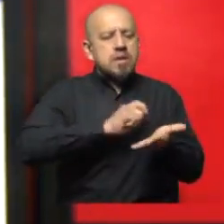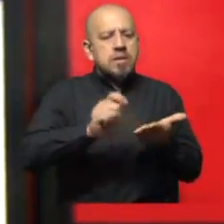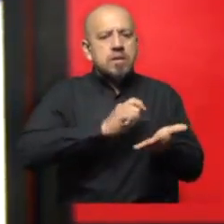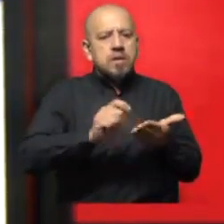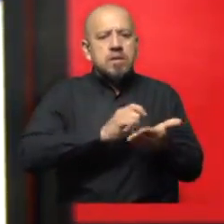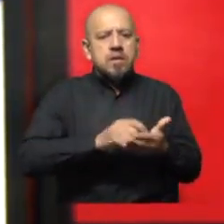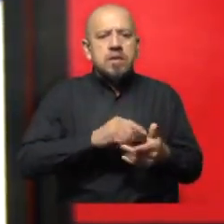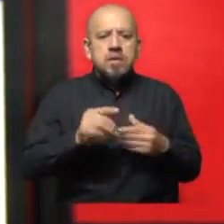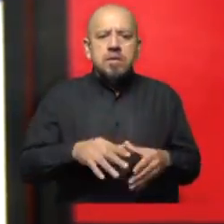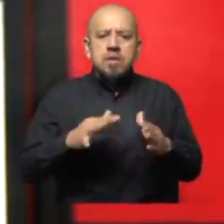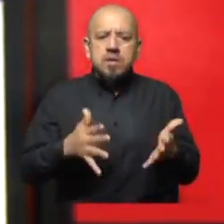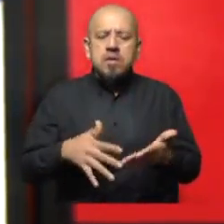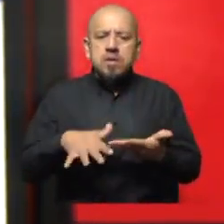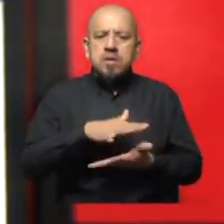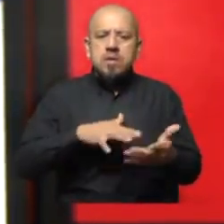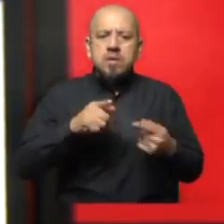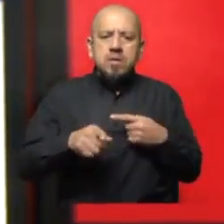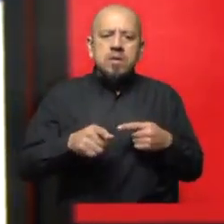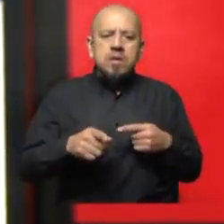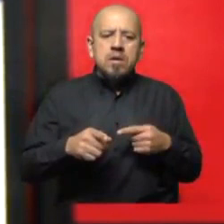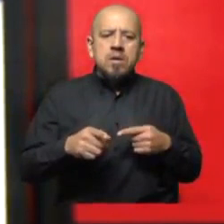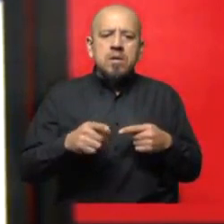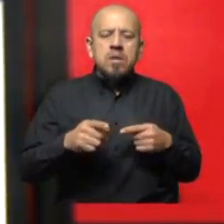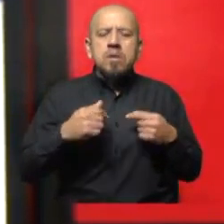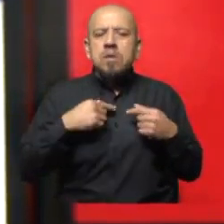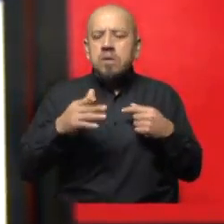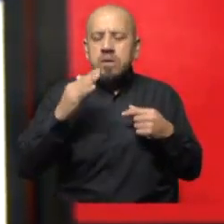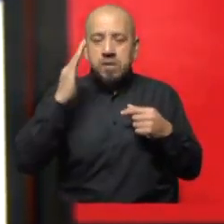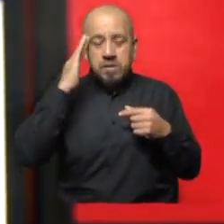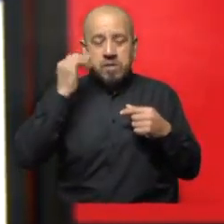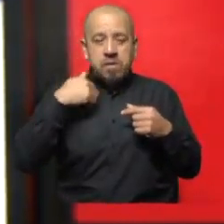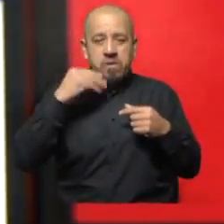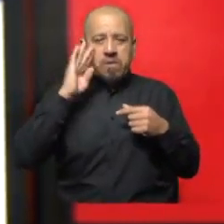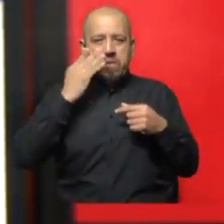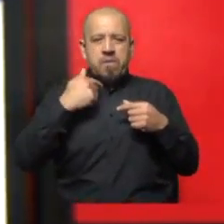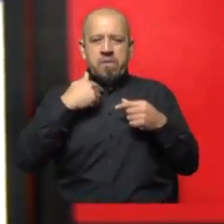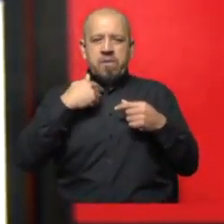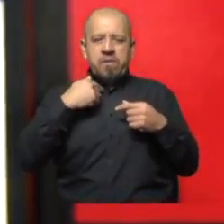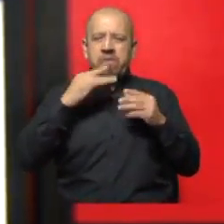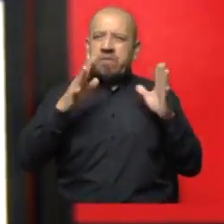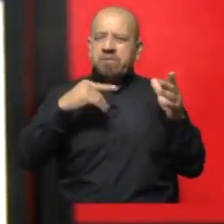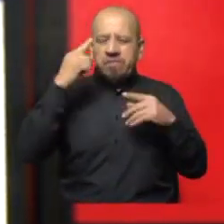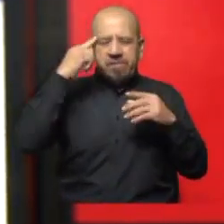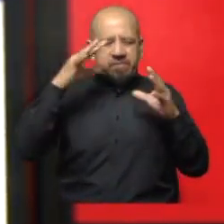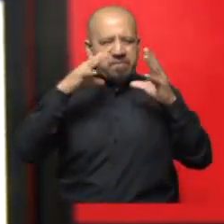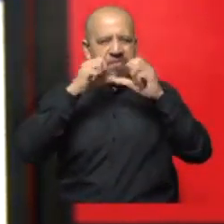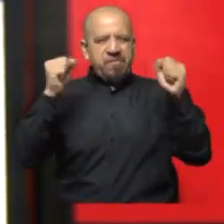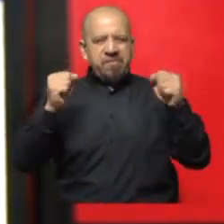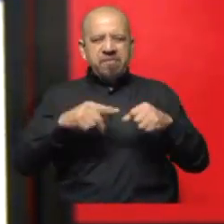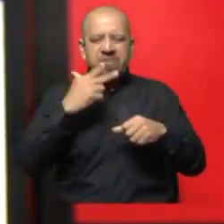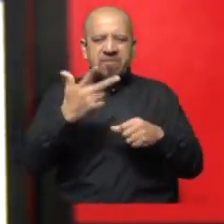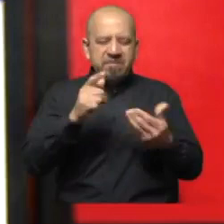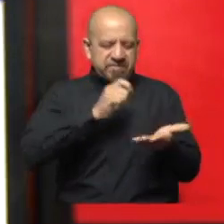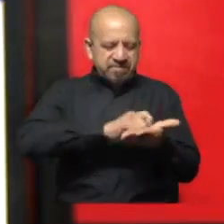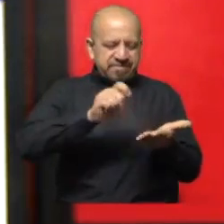análisis de lo que está pasando me ha ayudado muchísimo para también ir conociendo y entendiendo hay un momento que mire de escribir tres letras